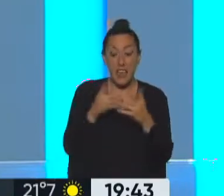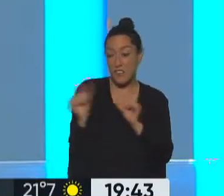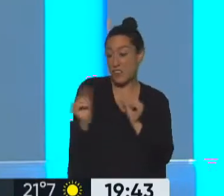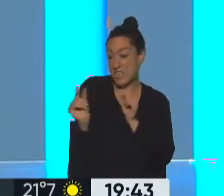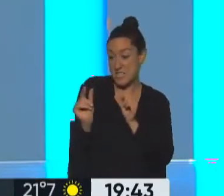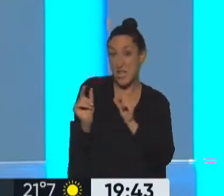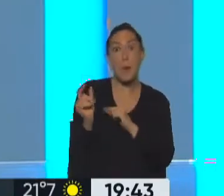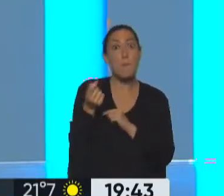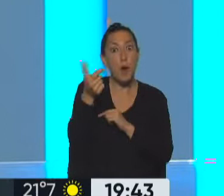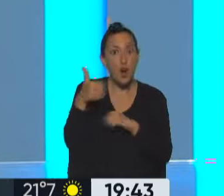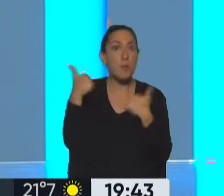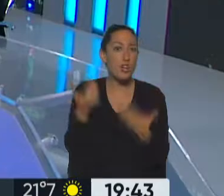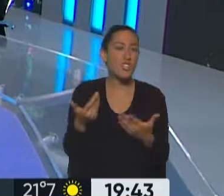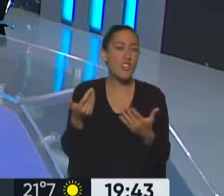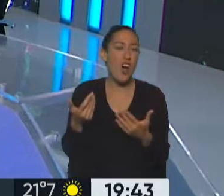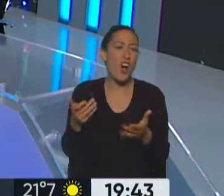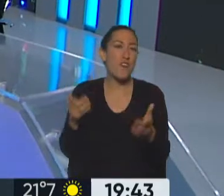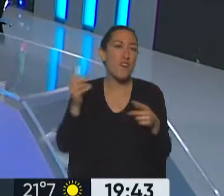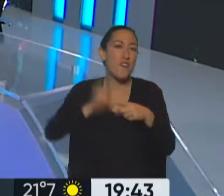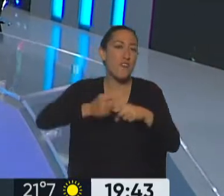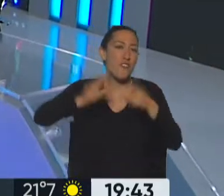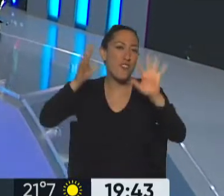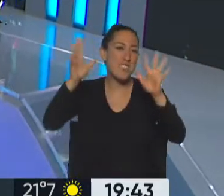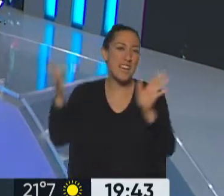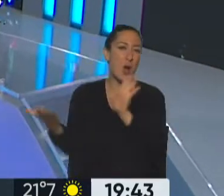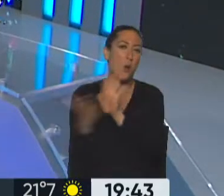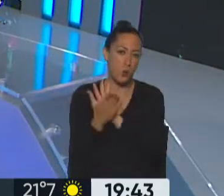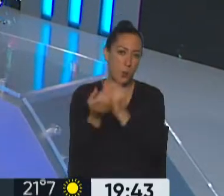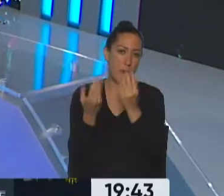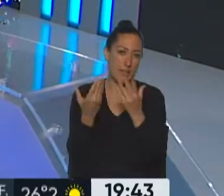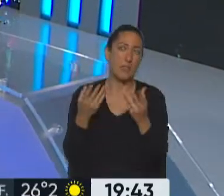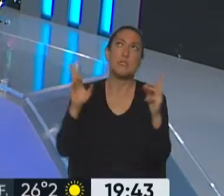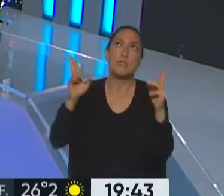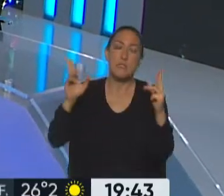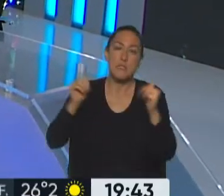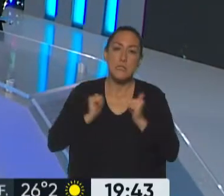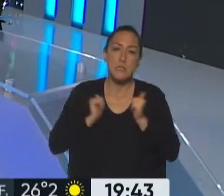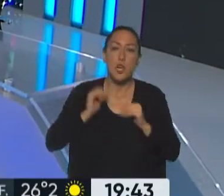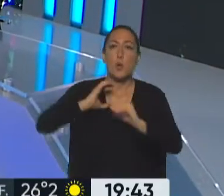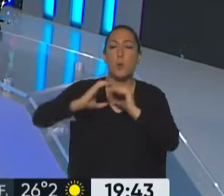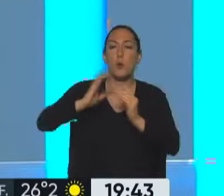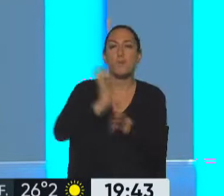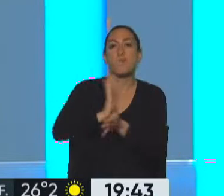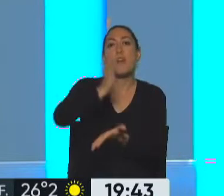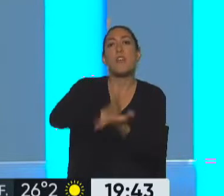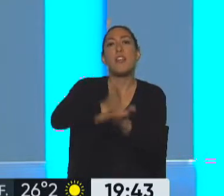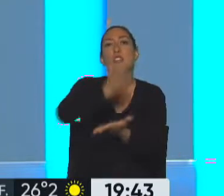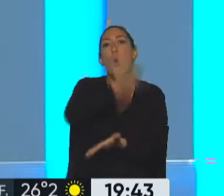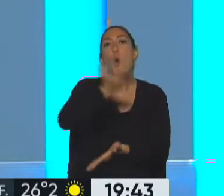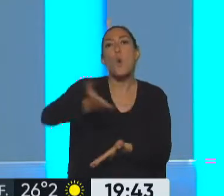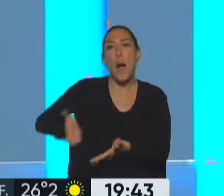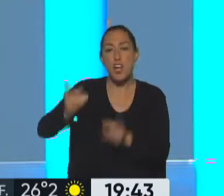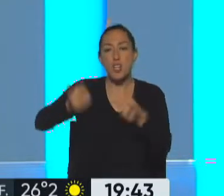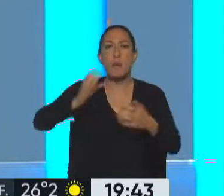así que vamos a soplar las velitas juntos Y vamos a velar por una comunicación como derecho humano y una comunicación